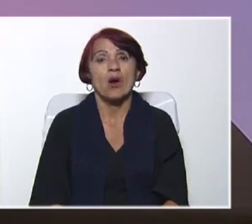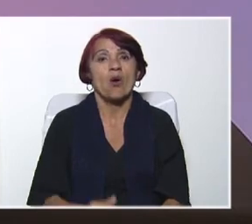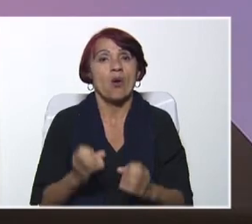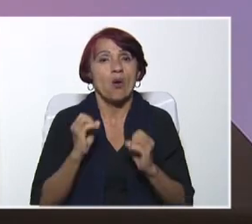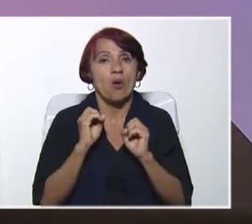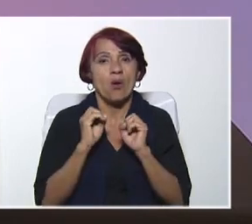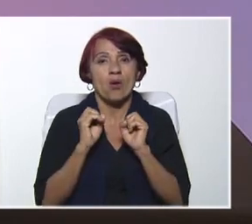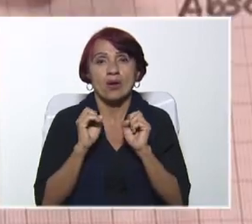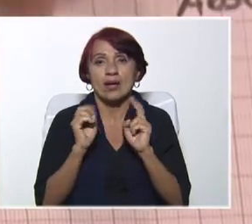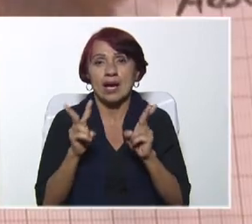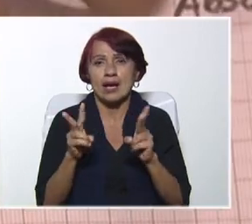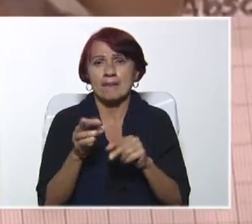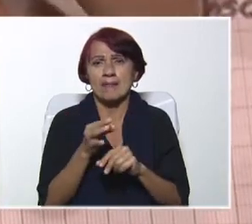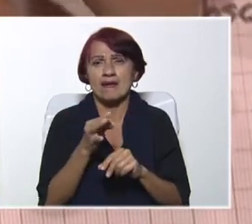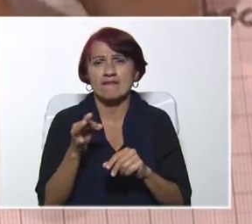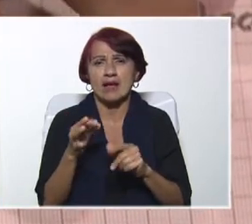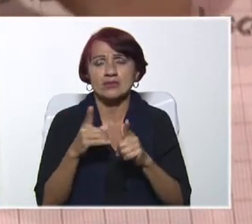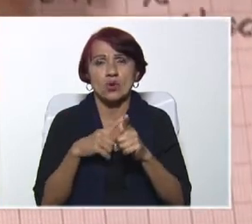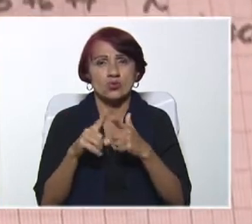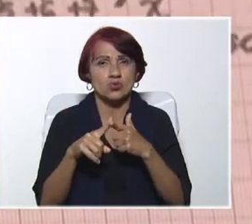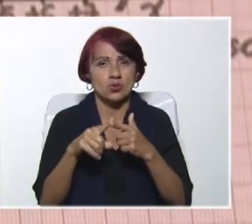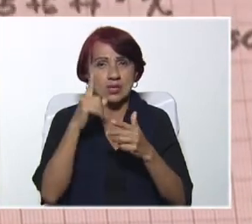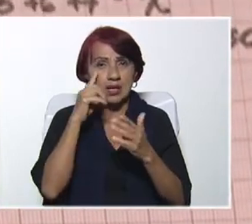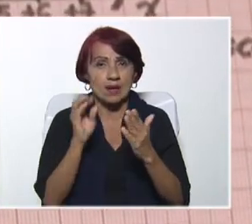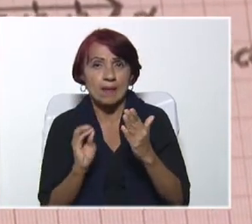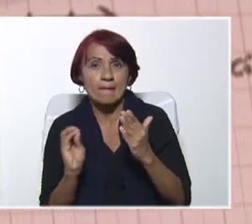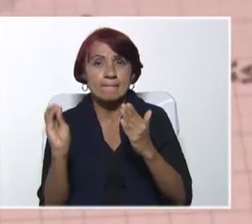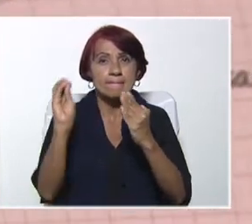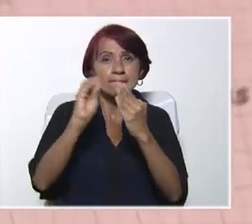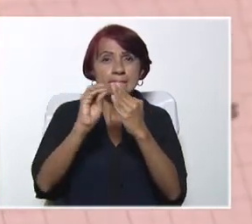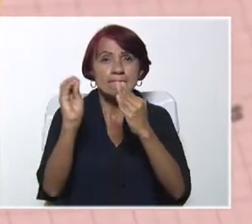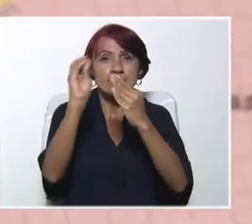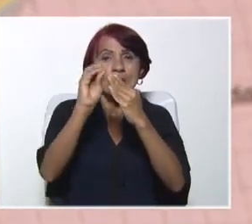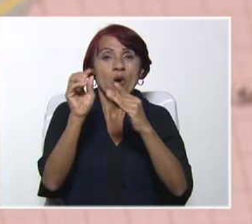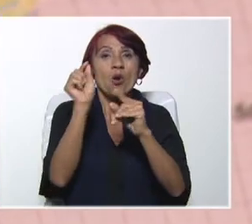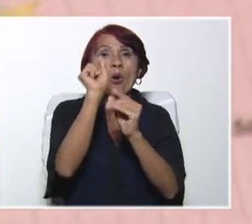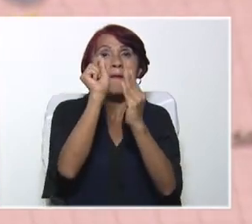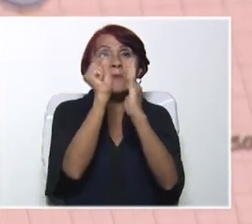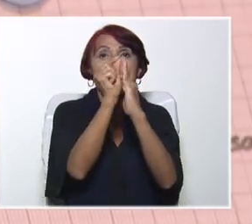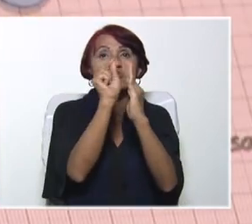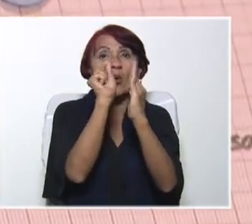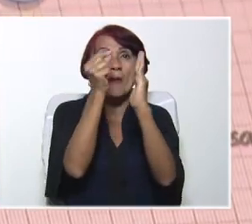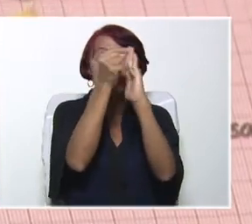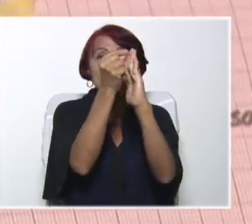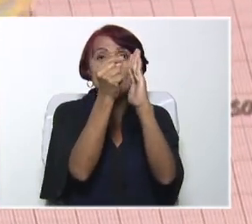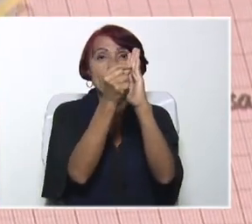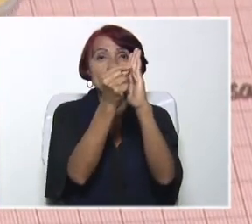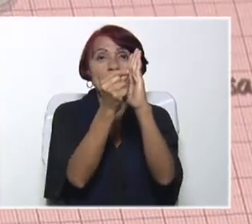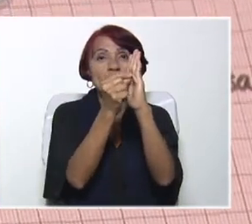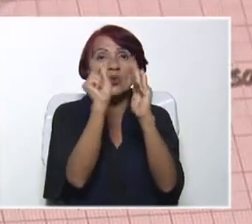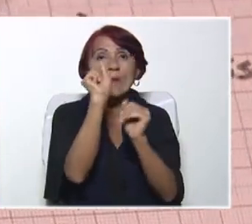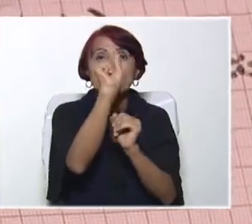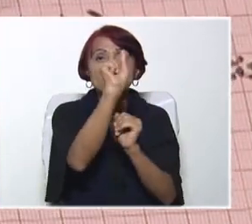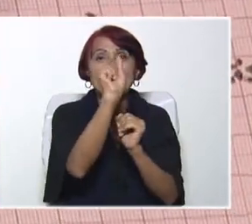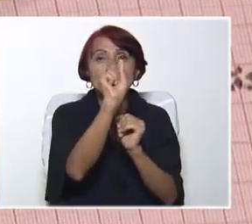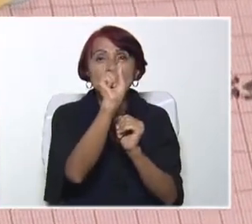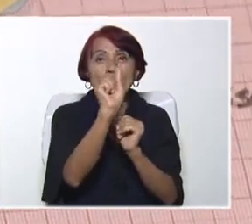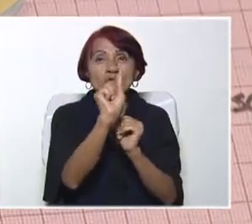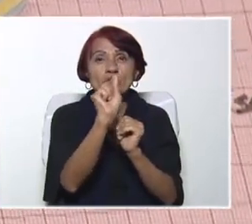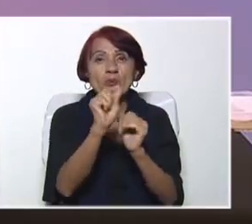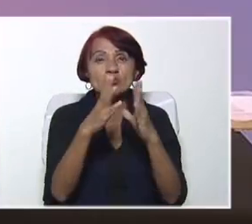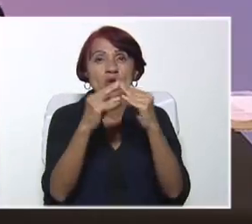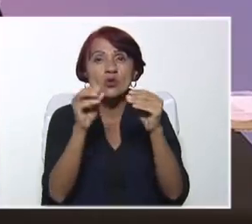Muy bien. De esta forma ubicamos los puntos que nos dieron en el plano